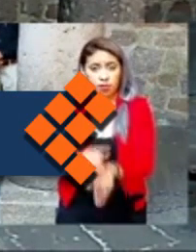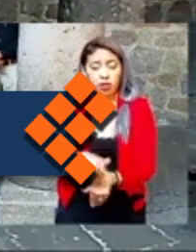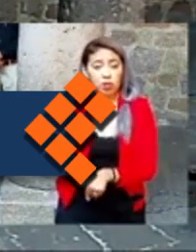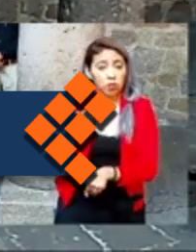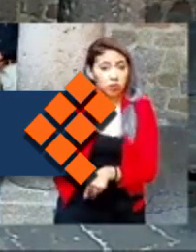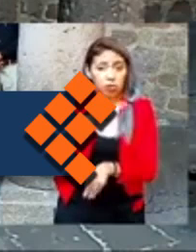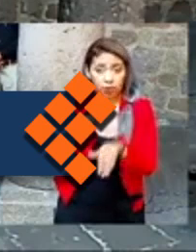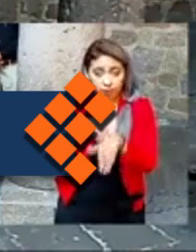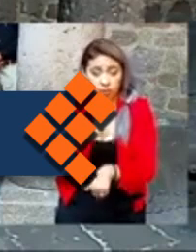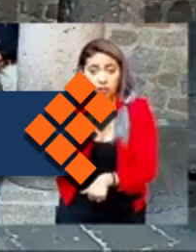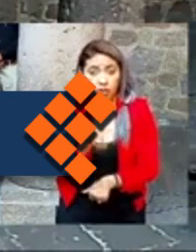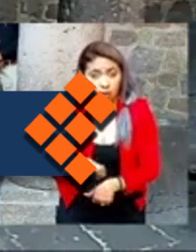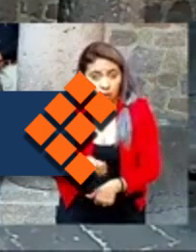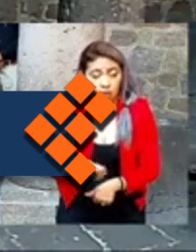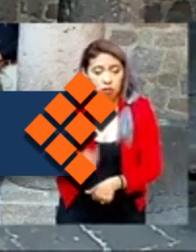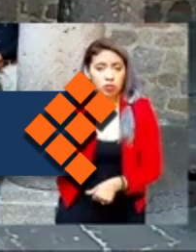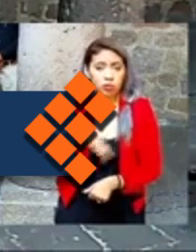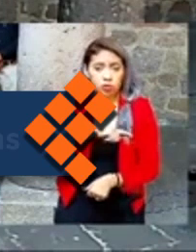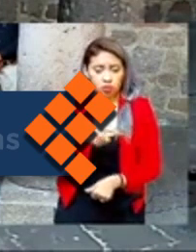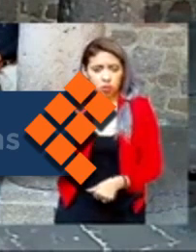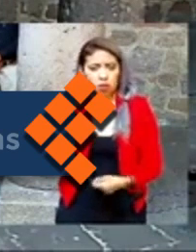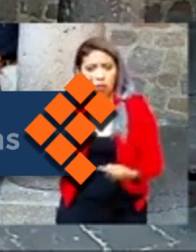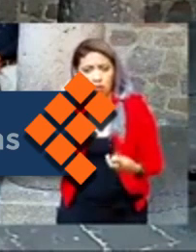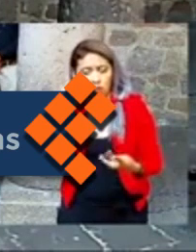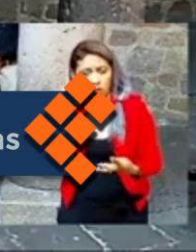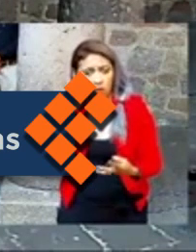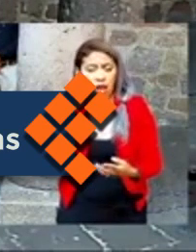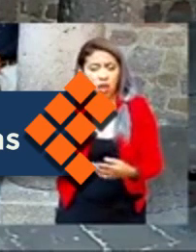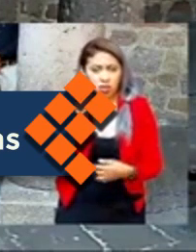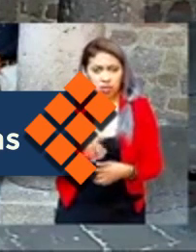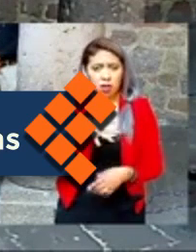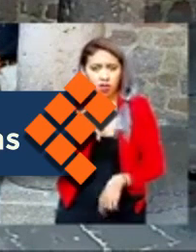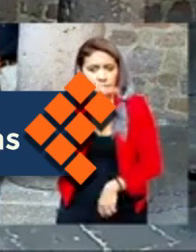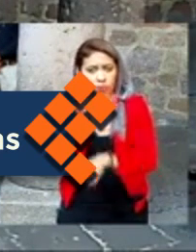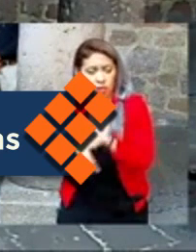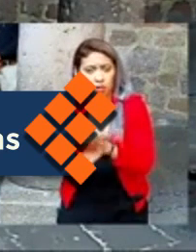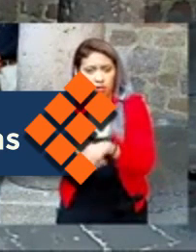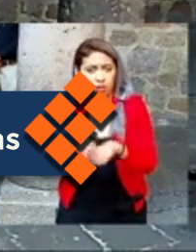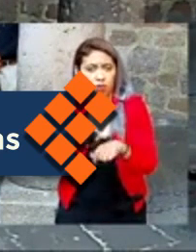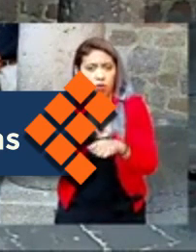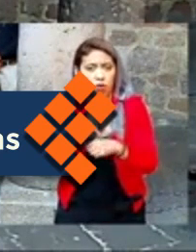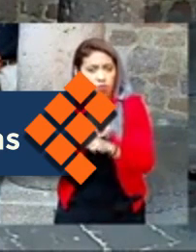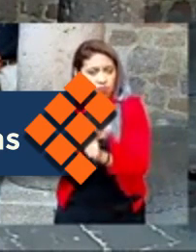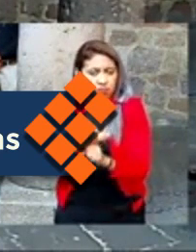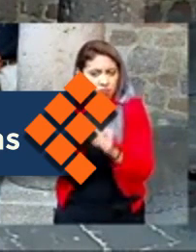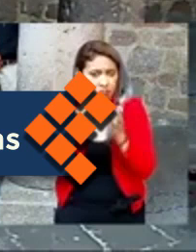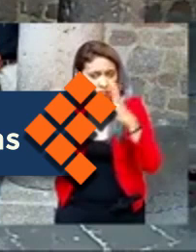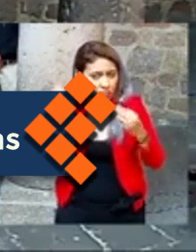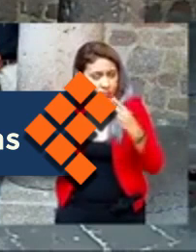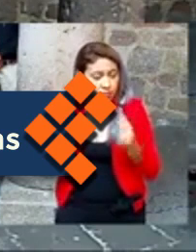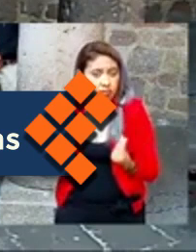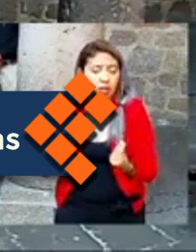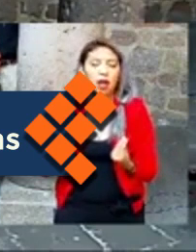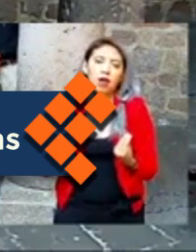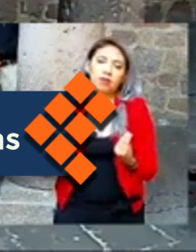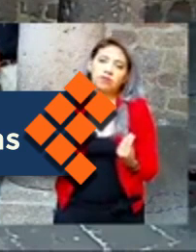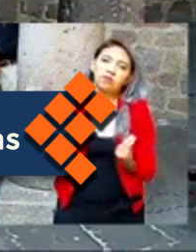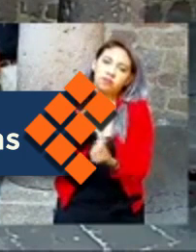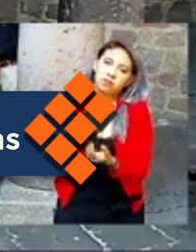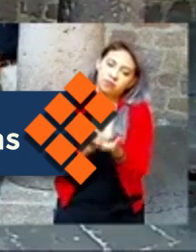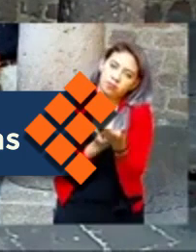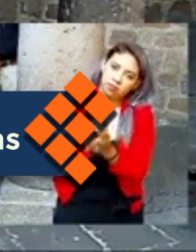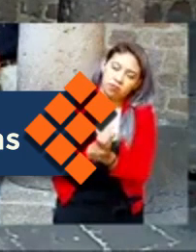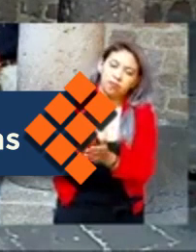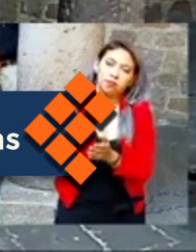tomaran, y si nosotros vemos que ahí hay riesgos importantes, ahí sí tendríamos que tomar una decisión, porque está